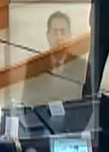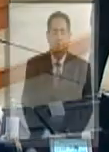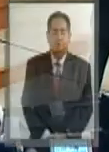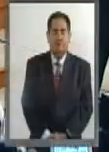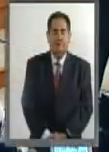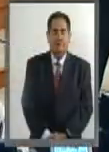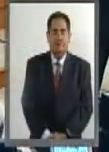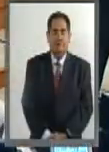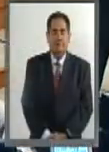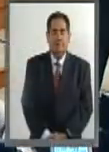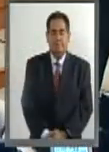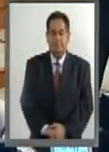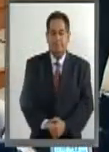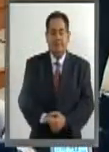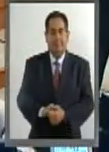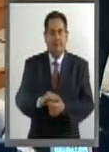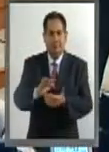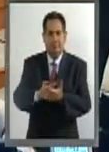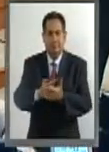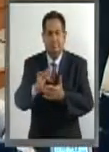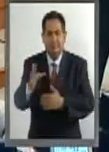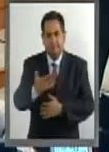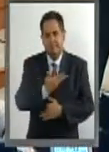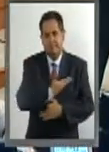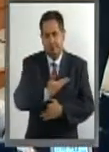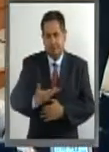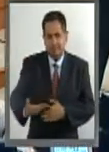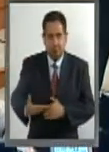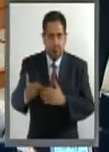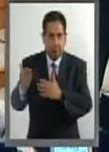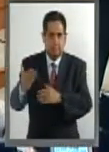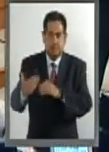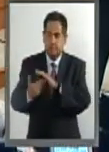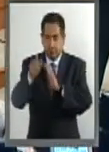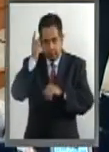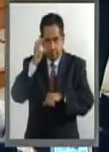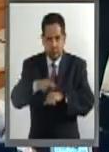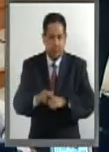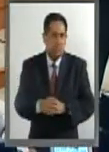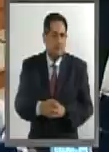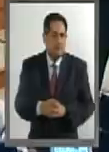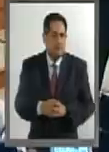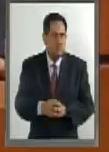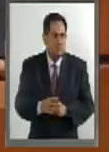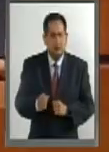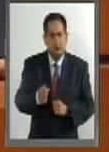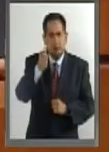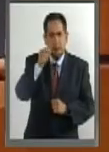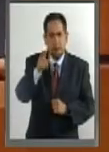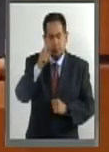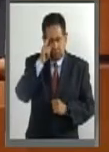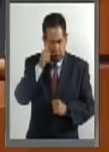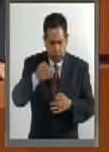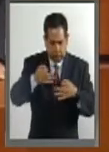Gracias, presidente en funciones. Gracias, mesa directiva. Yo primero la reflexión de la